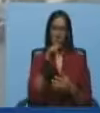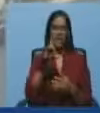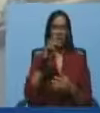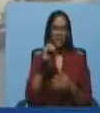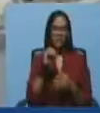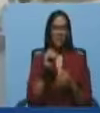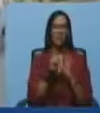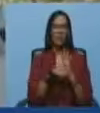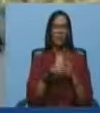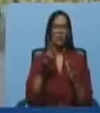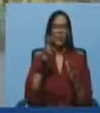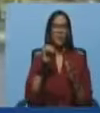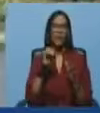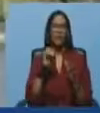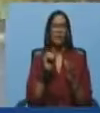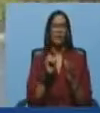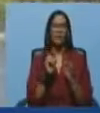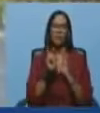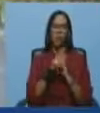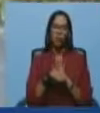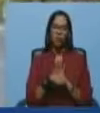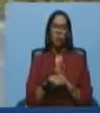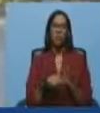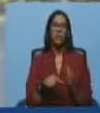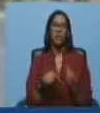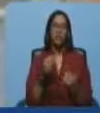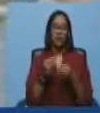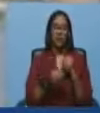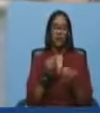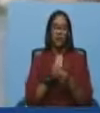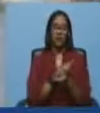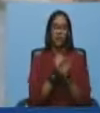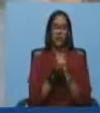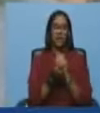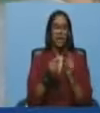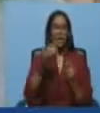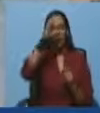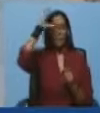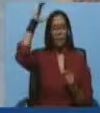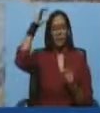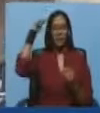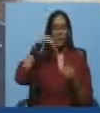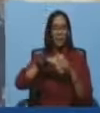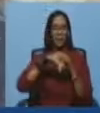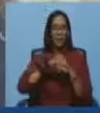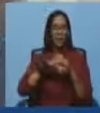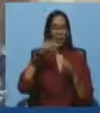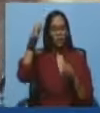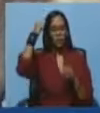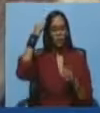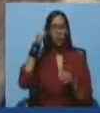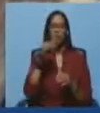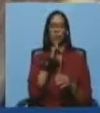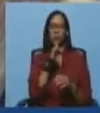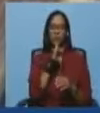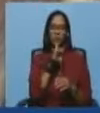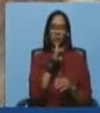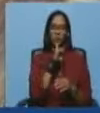de 20 segundos, de 10 segundos, eso ha ido transformando radicalmente la capacidad de almacenar en nuestro cerebro información.